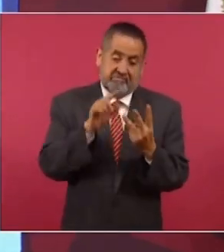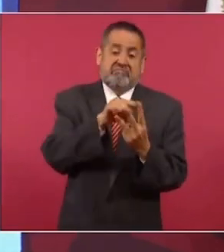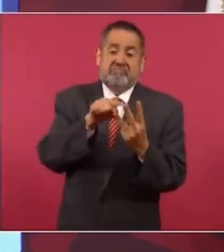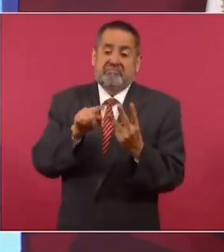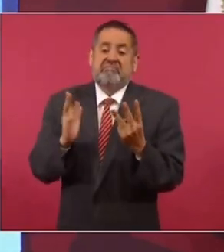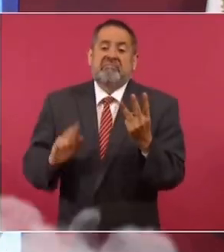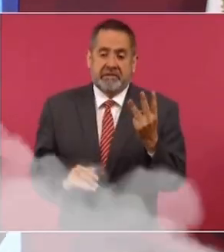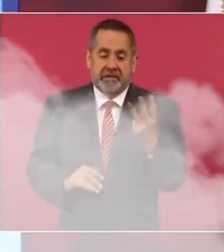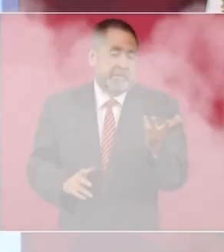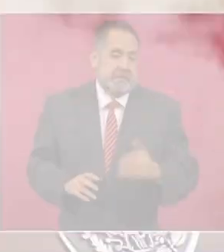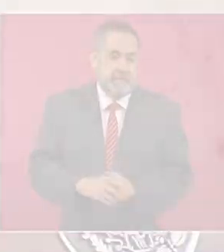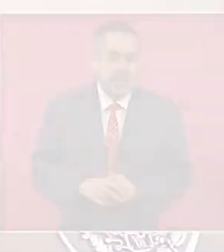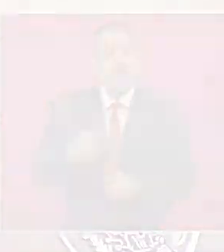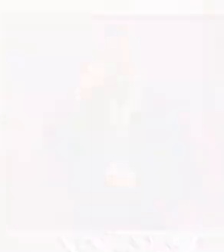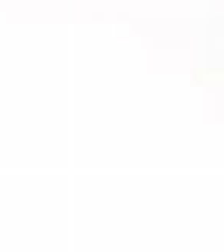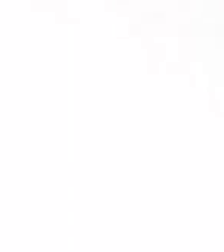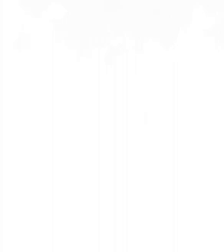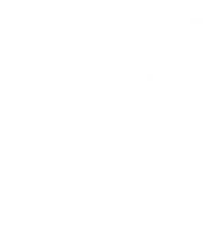¿para qué yo